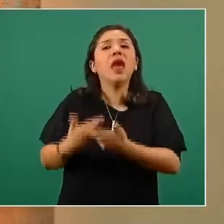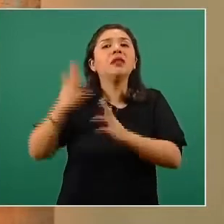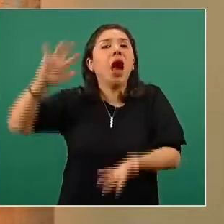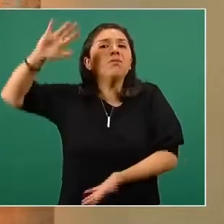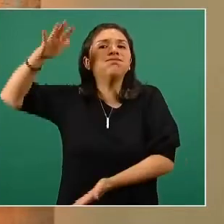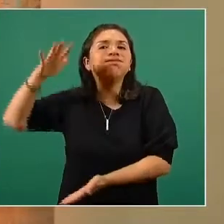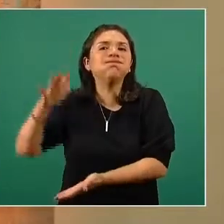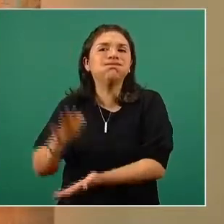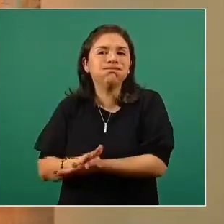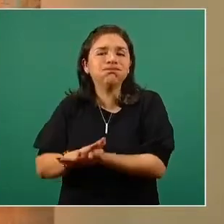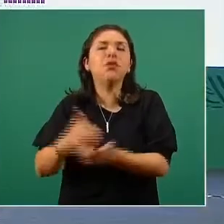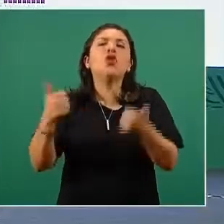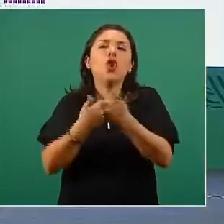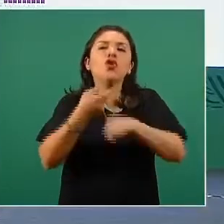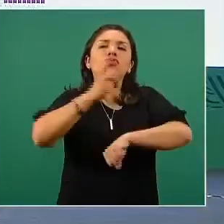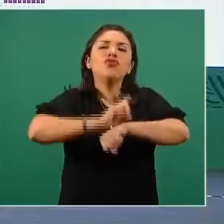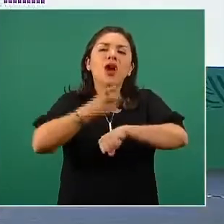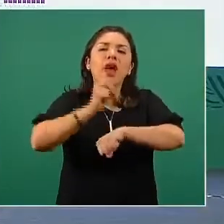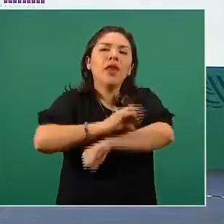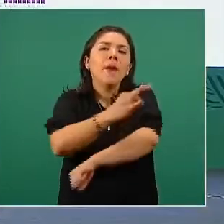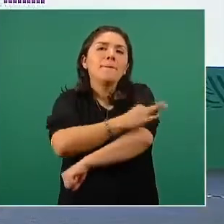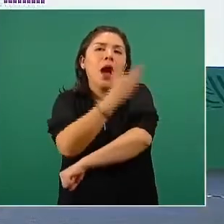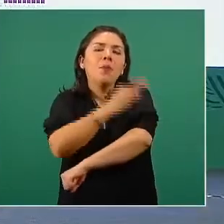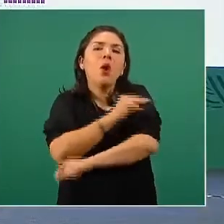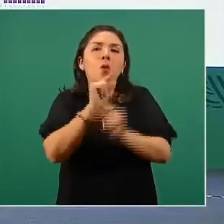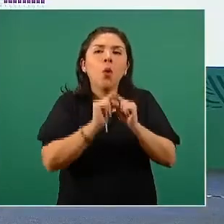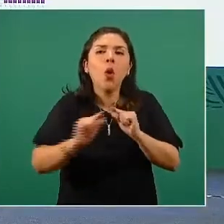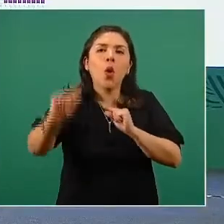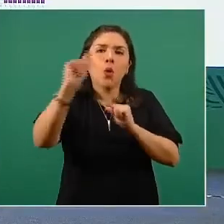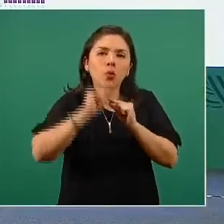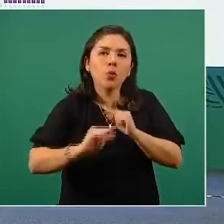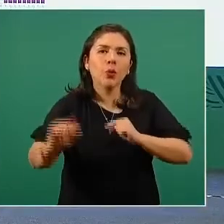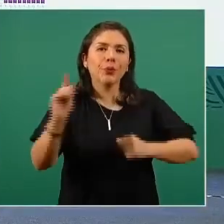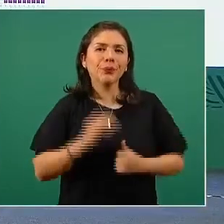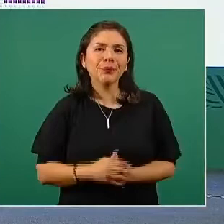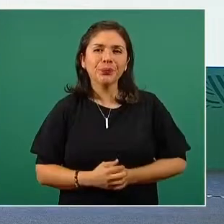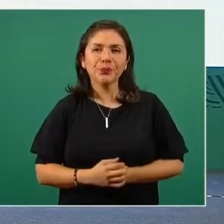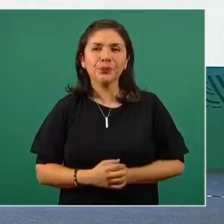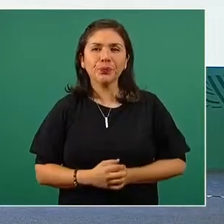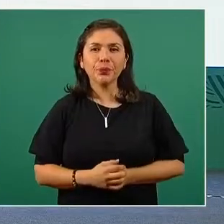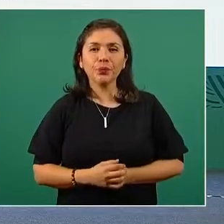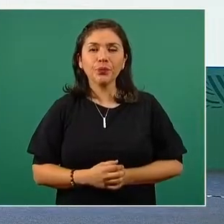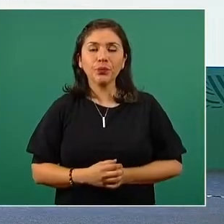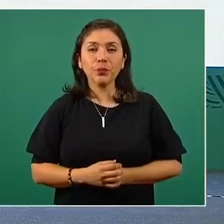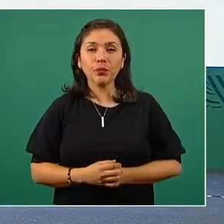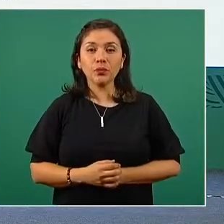distribuyen por día. La siguiente, por favor.